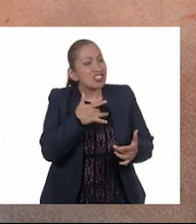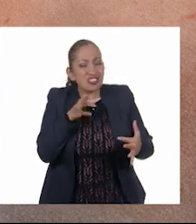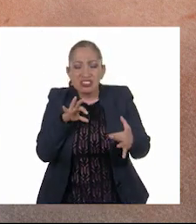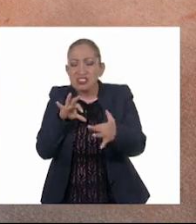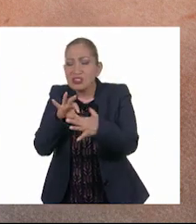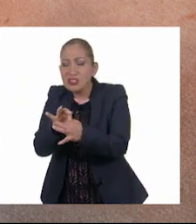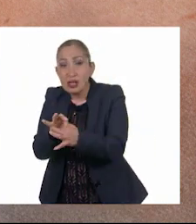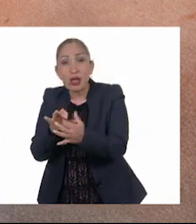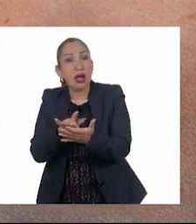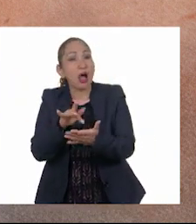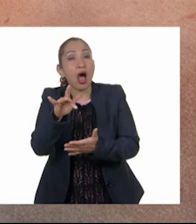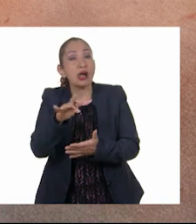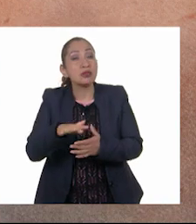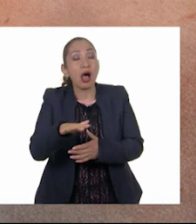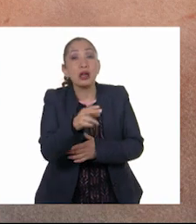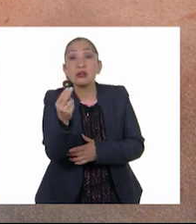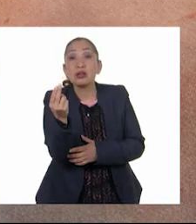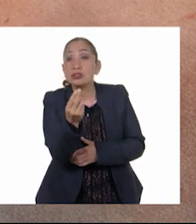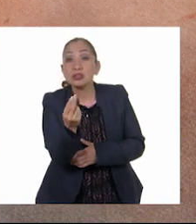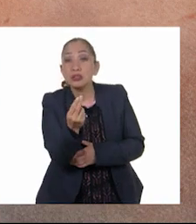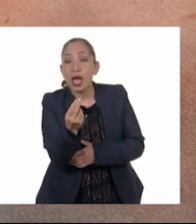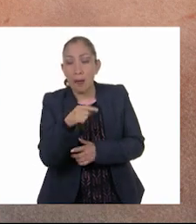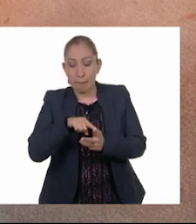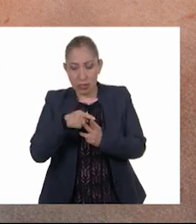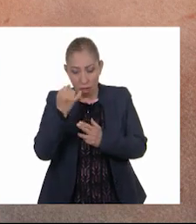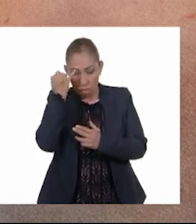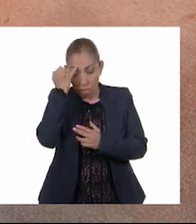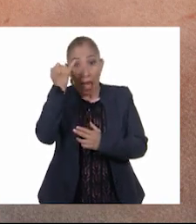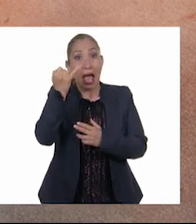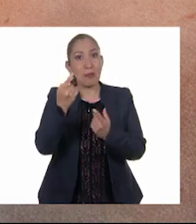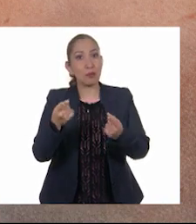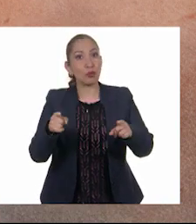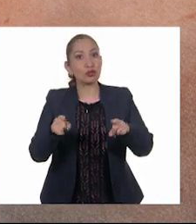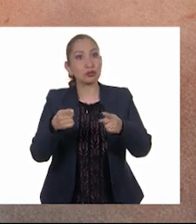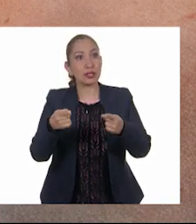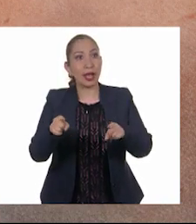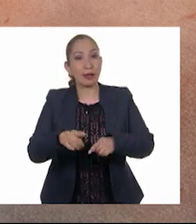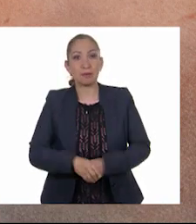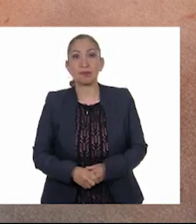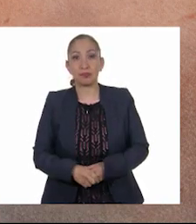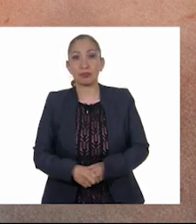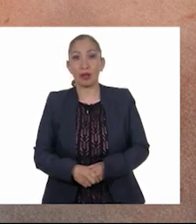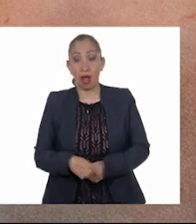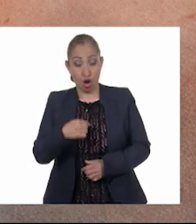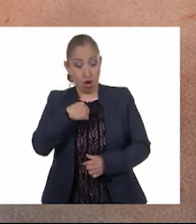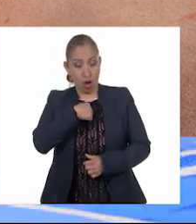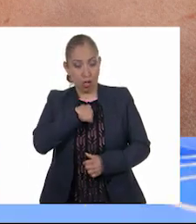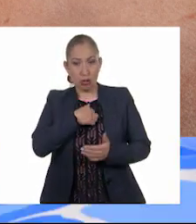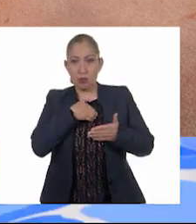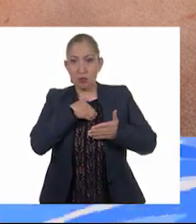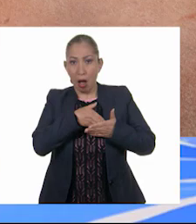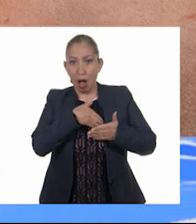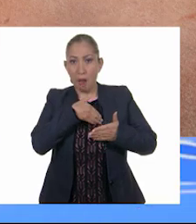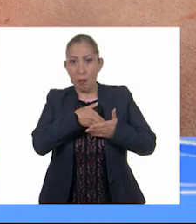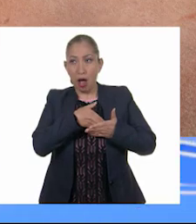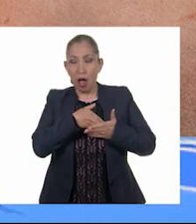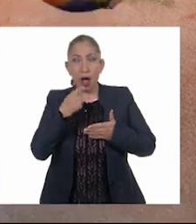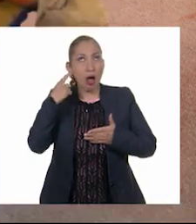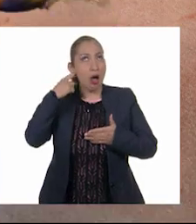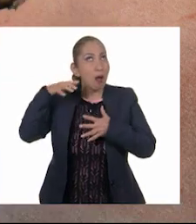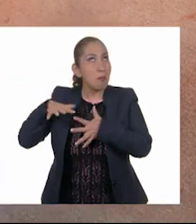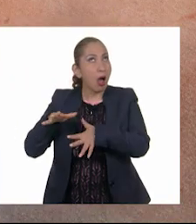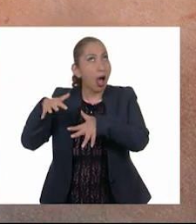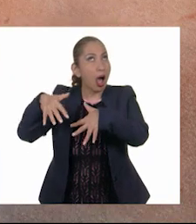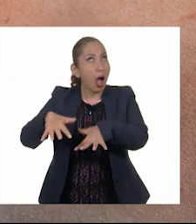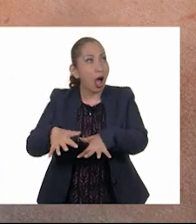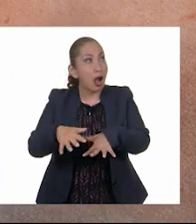entorno y gracias a esta necesidad surge la música. El latido del corazón, el sonido del mar,